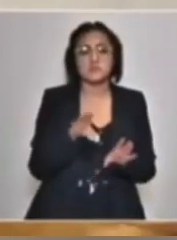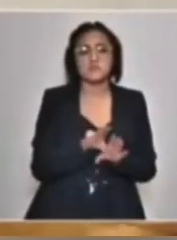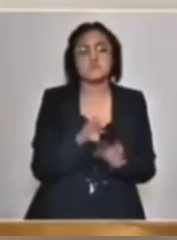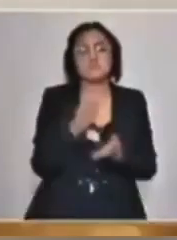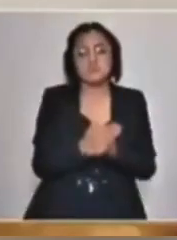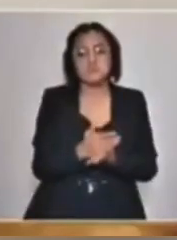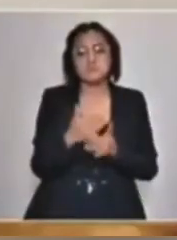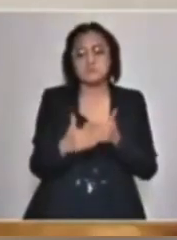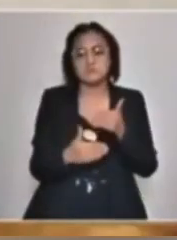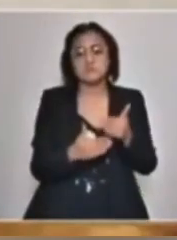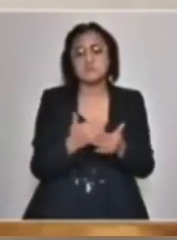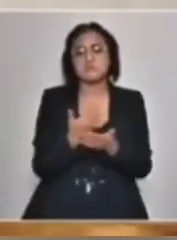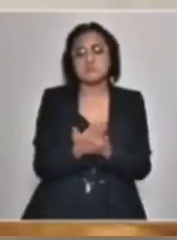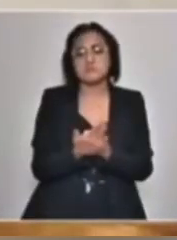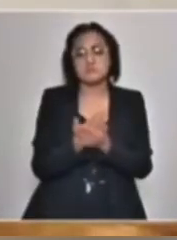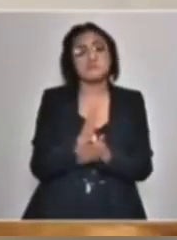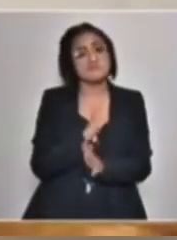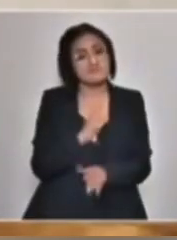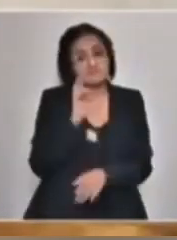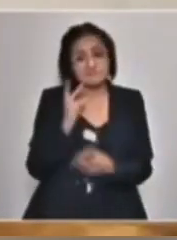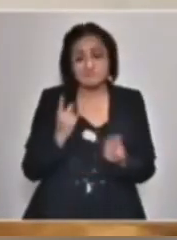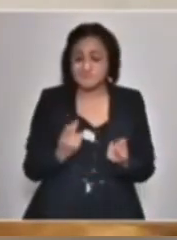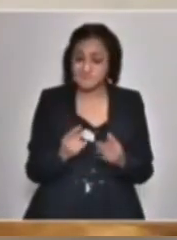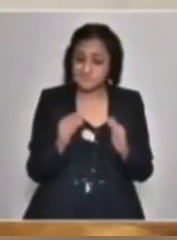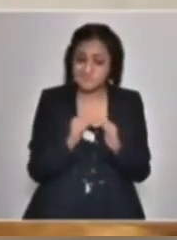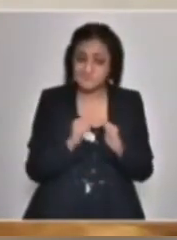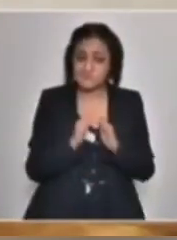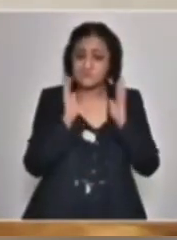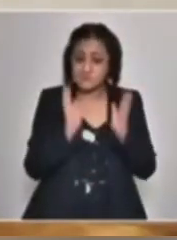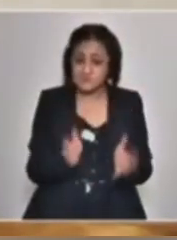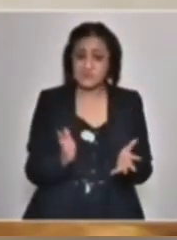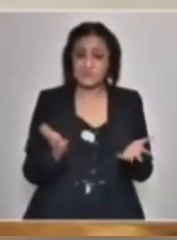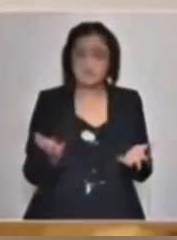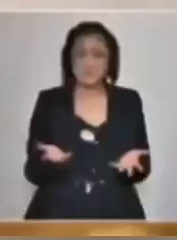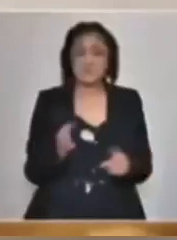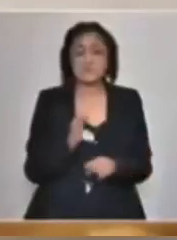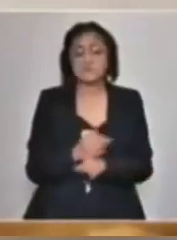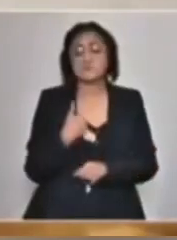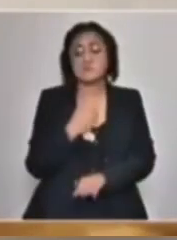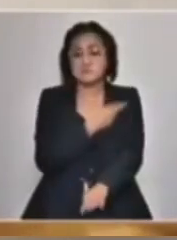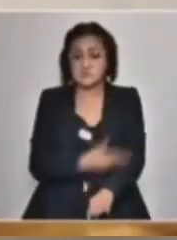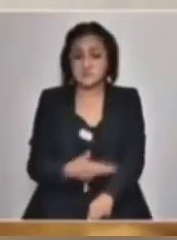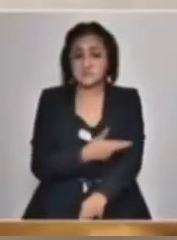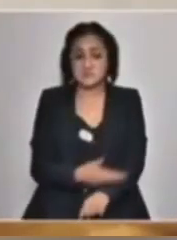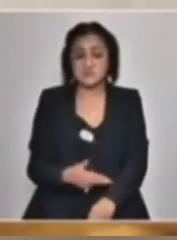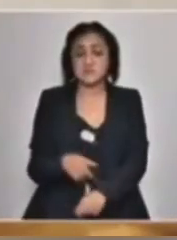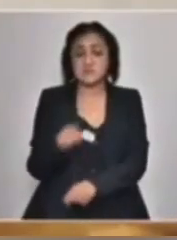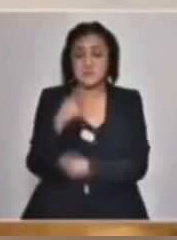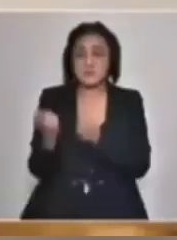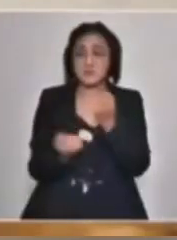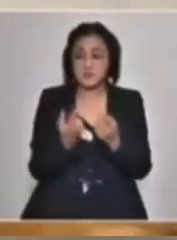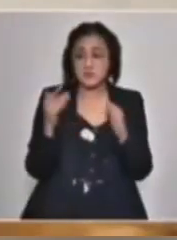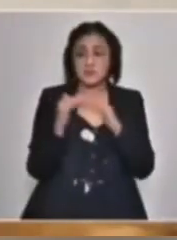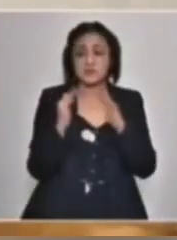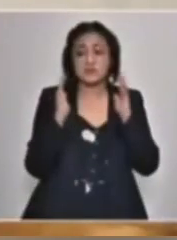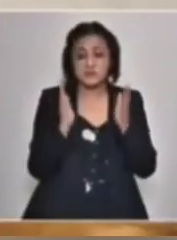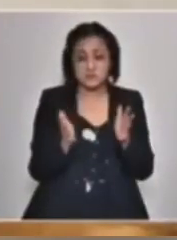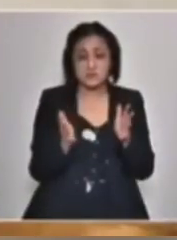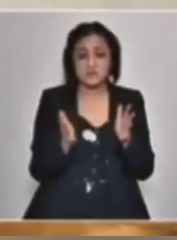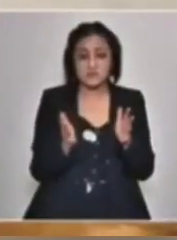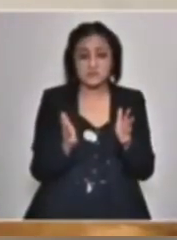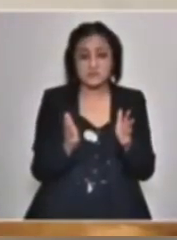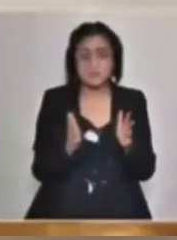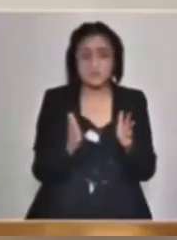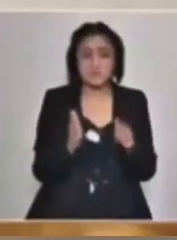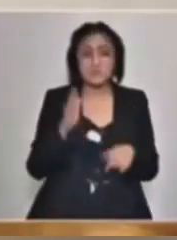el avance. Ya quiero ver casitas, ya sé que se repararon daños menores y medianos